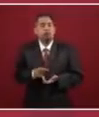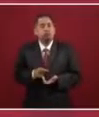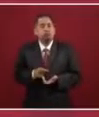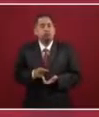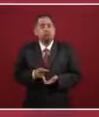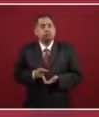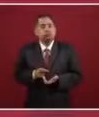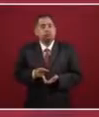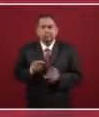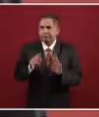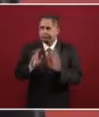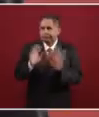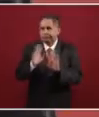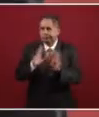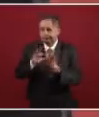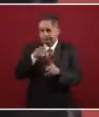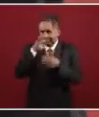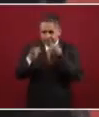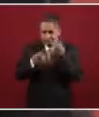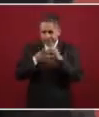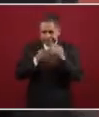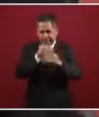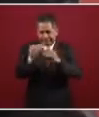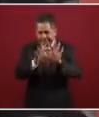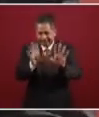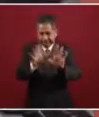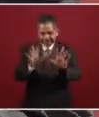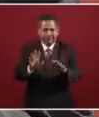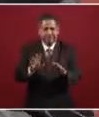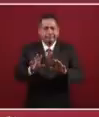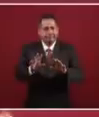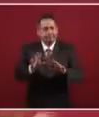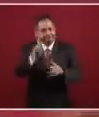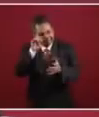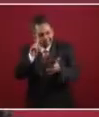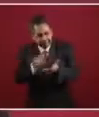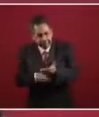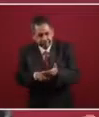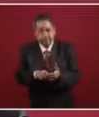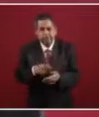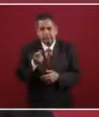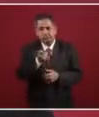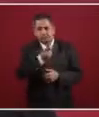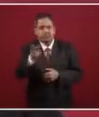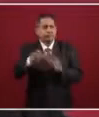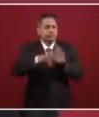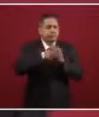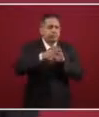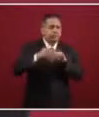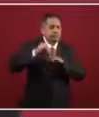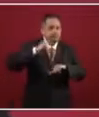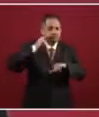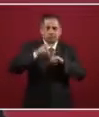no voy a polemizar, pero los que manejan los medios,